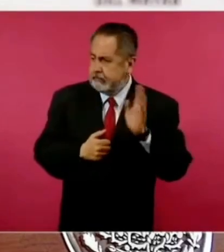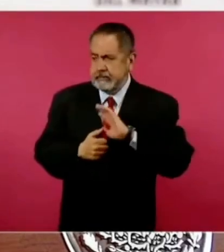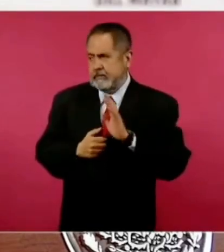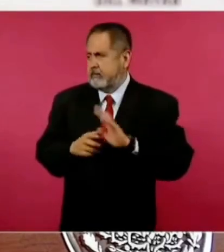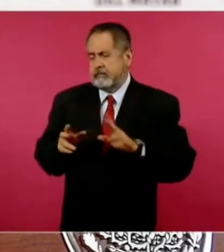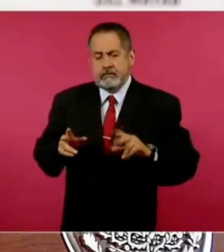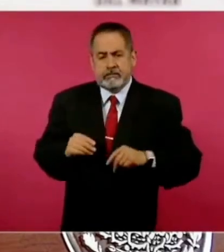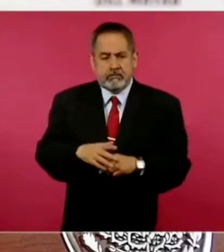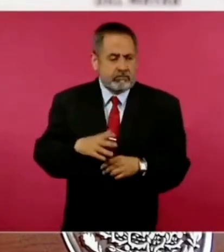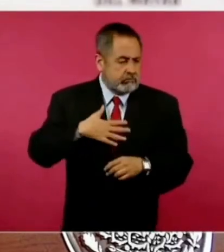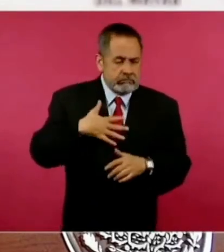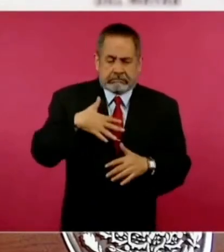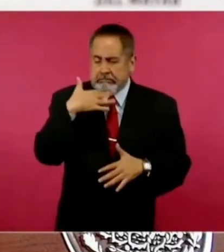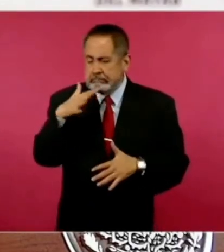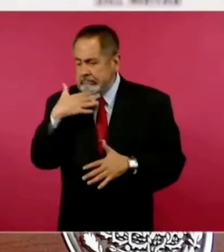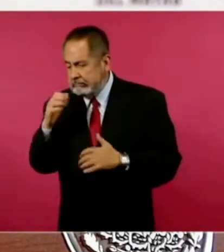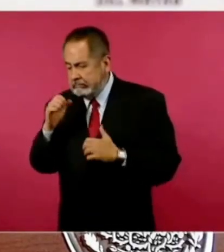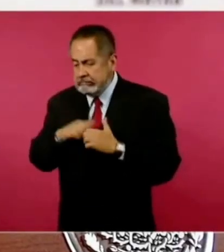en mis tranzas?